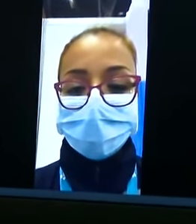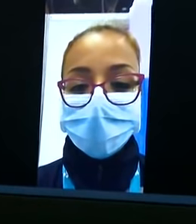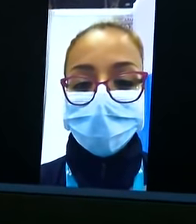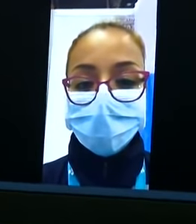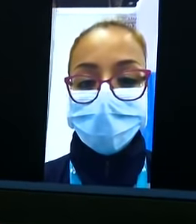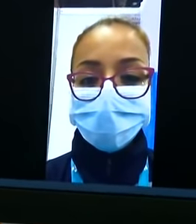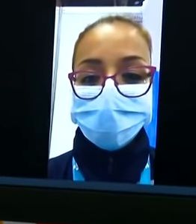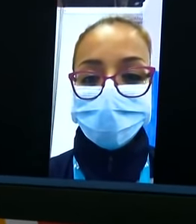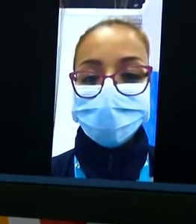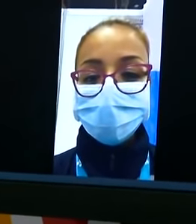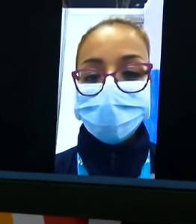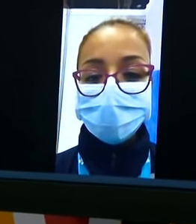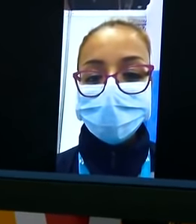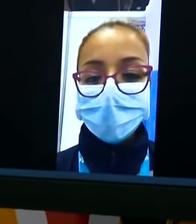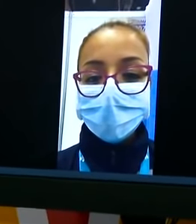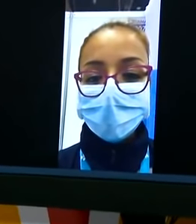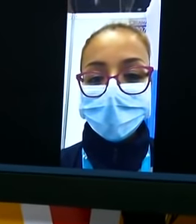de su paciente?